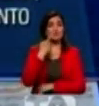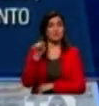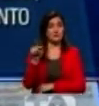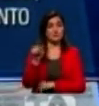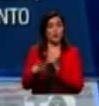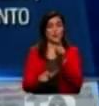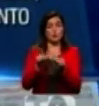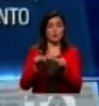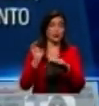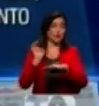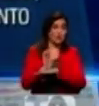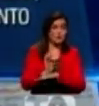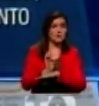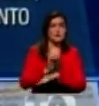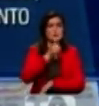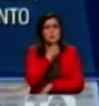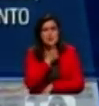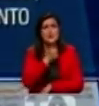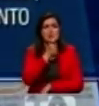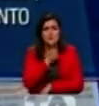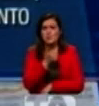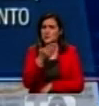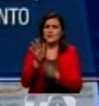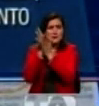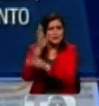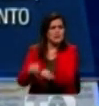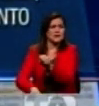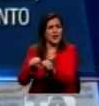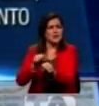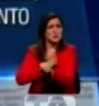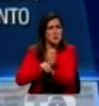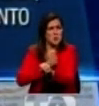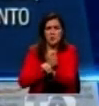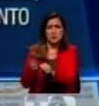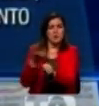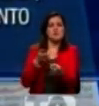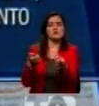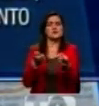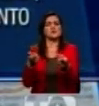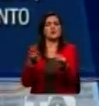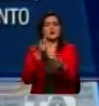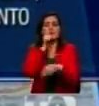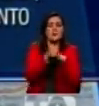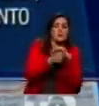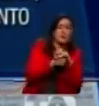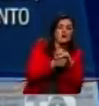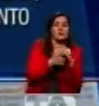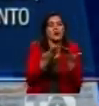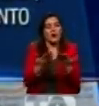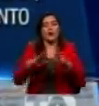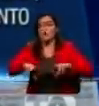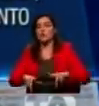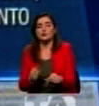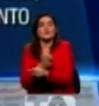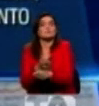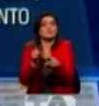pueblo ecuatoriano no puede seguir tolerando la ofensa ética de actores del poder en acciones u omisiones de gobierno, en